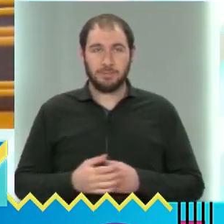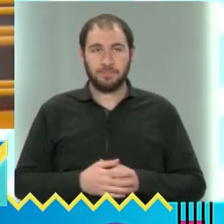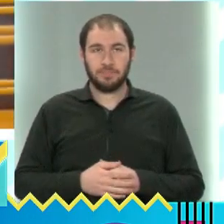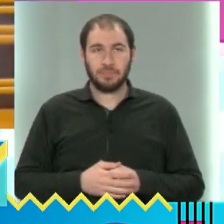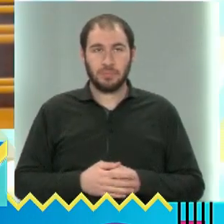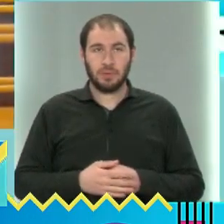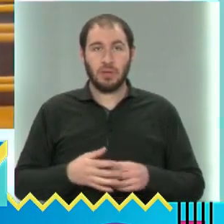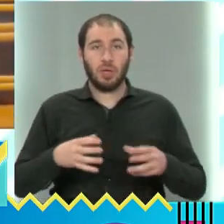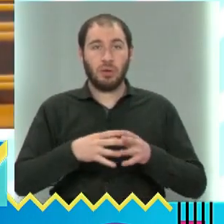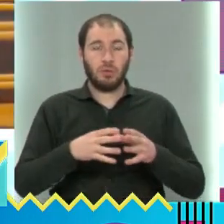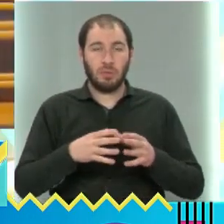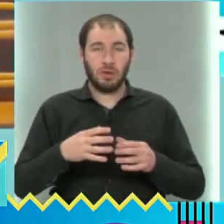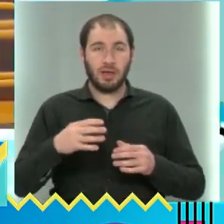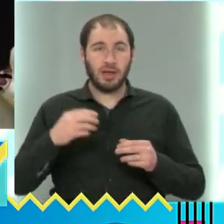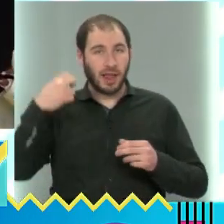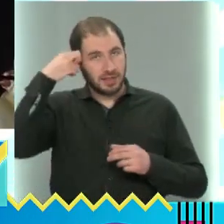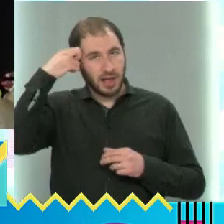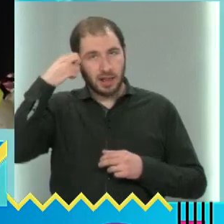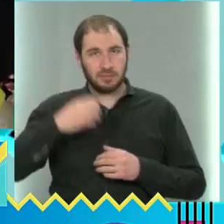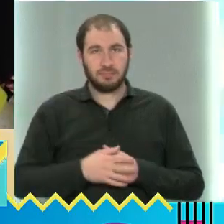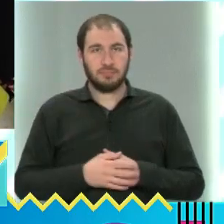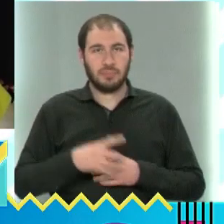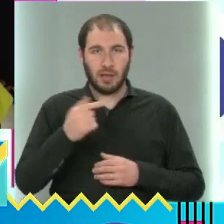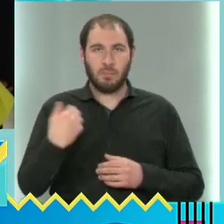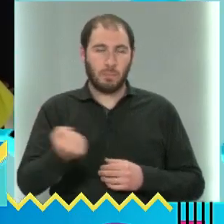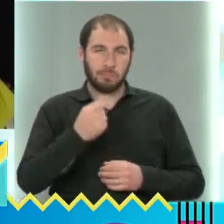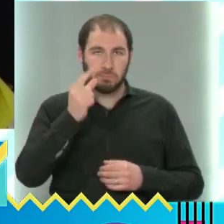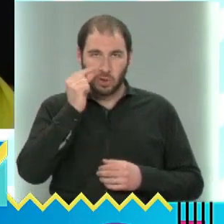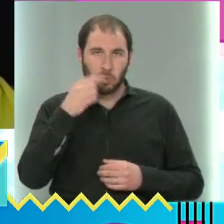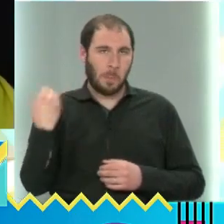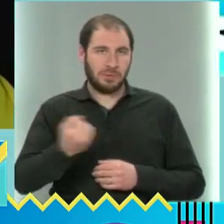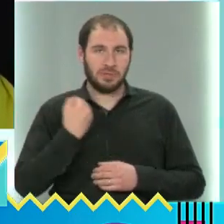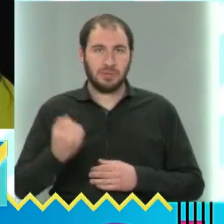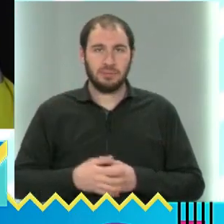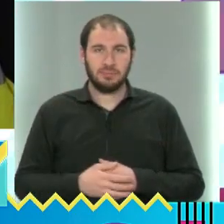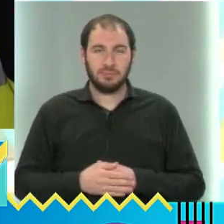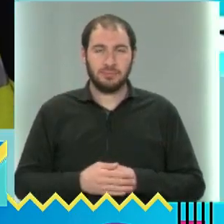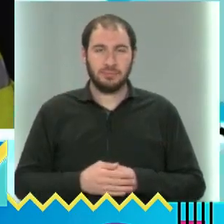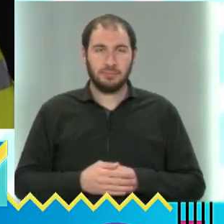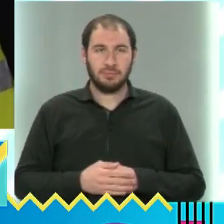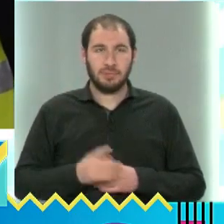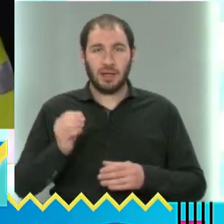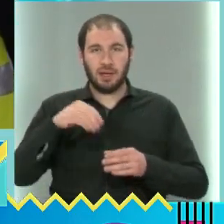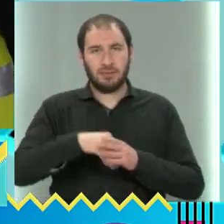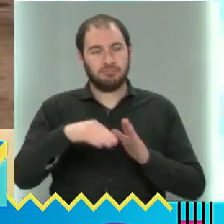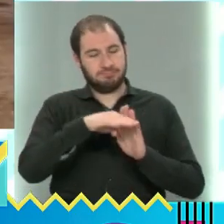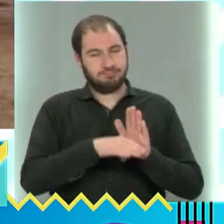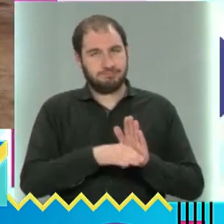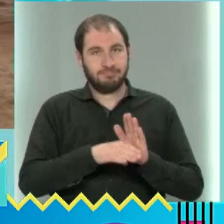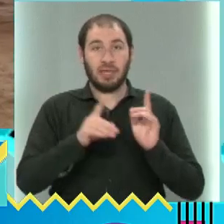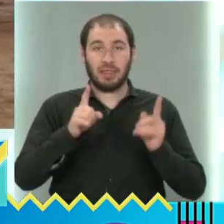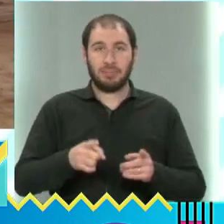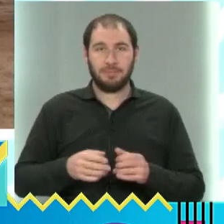del Partido Radical, con lo cual le da un peso político muy importante dentro de esta estructura,